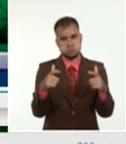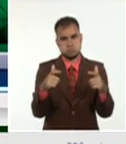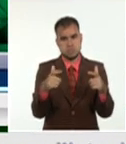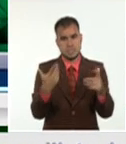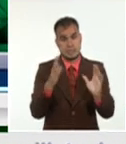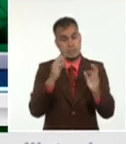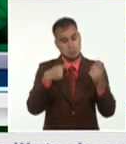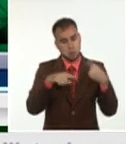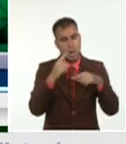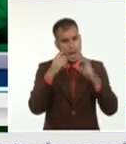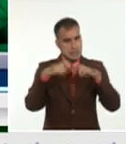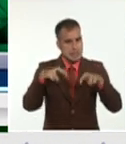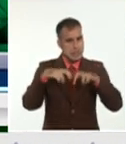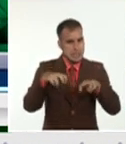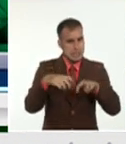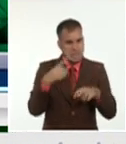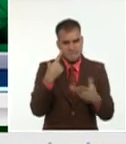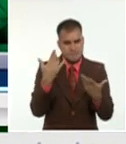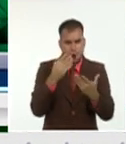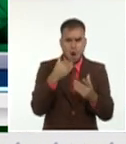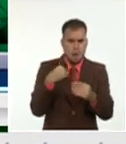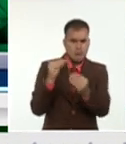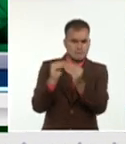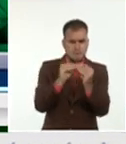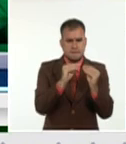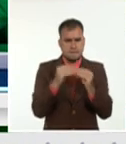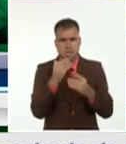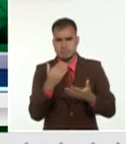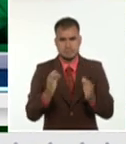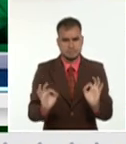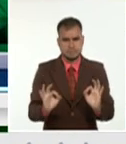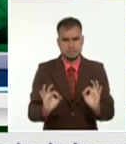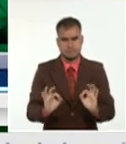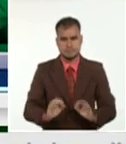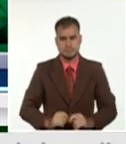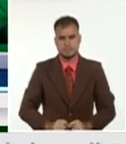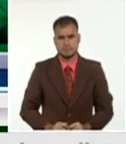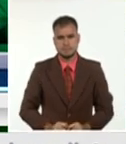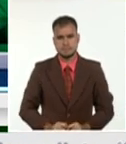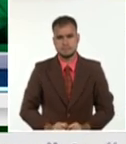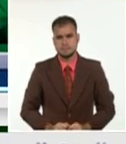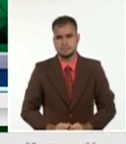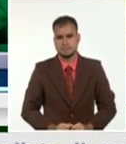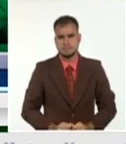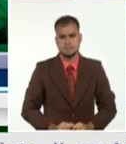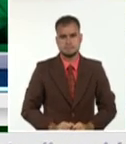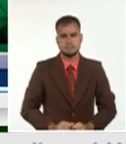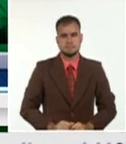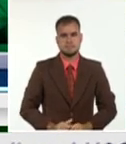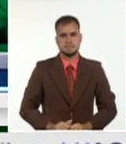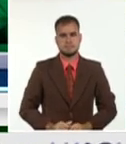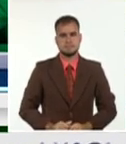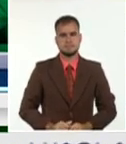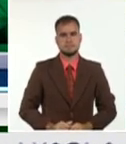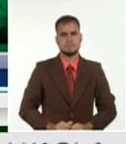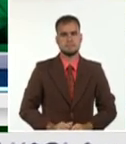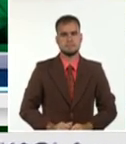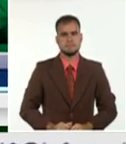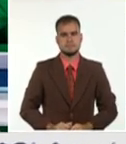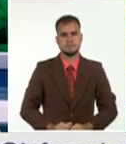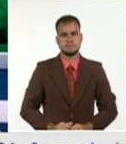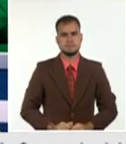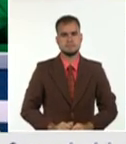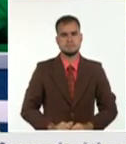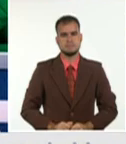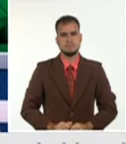bien la fuente de infección, que se está trabajando para lograr este elemento epidemiológico.